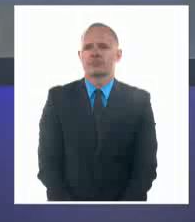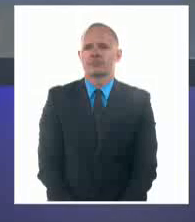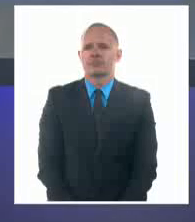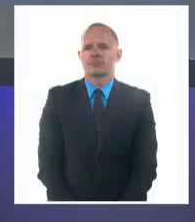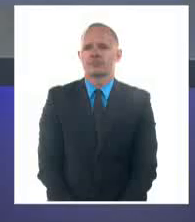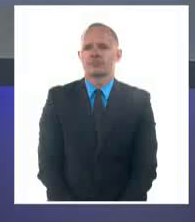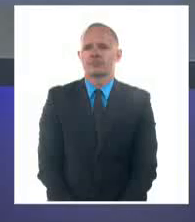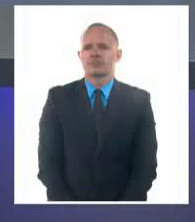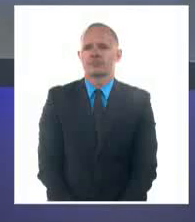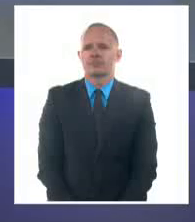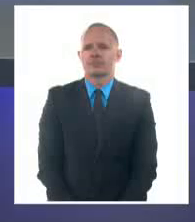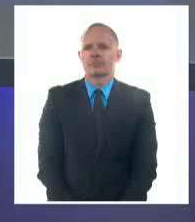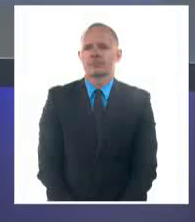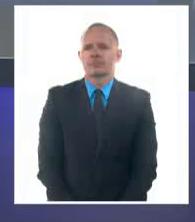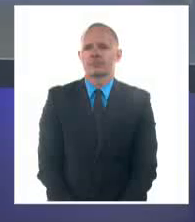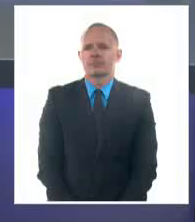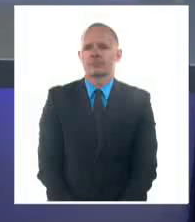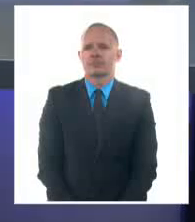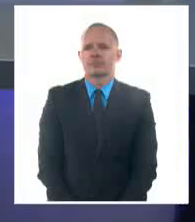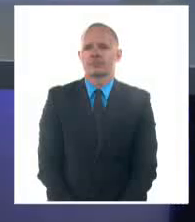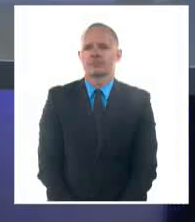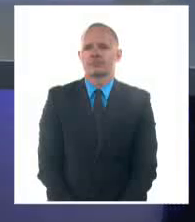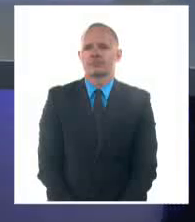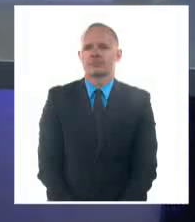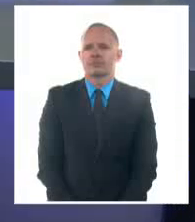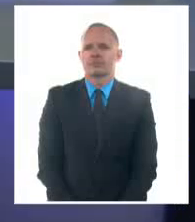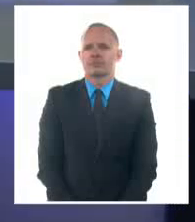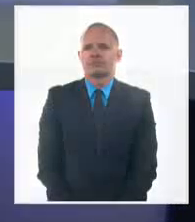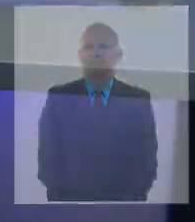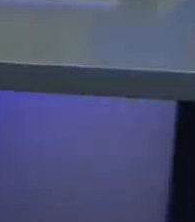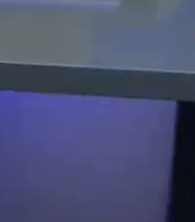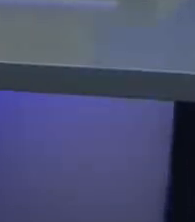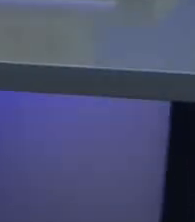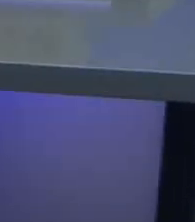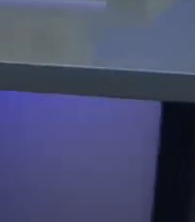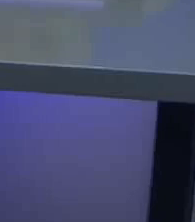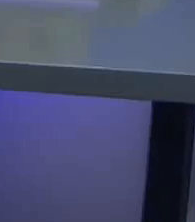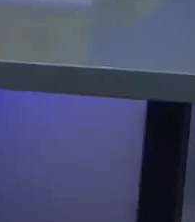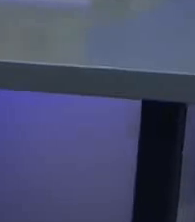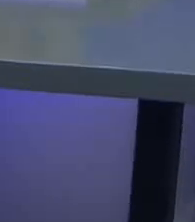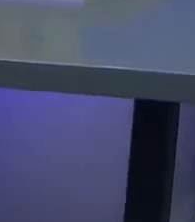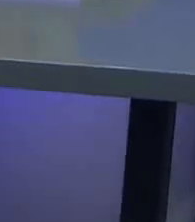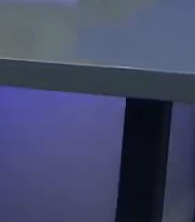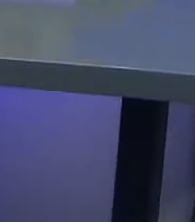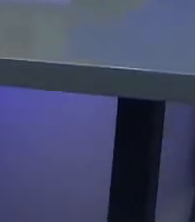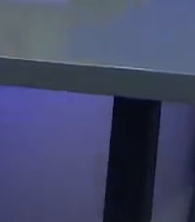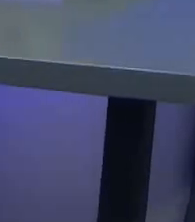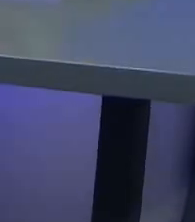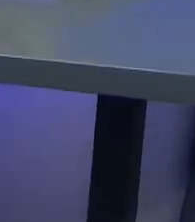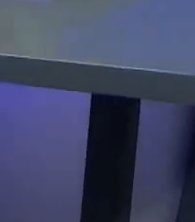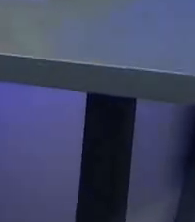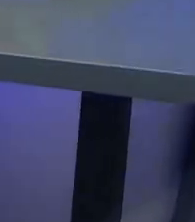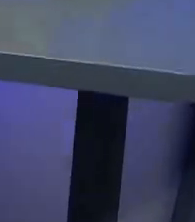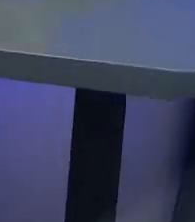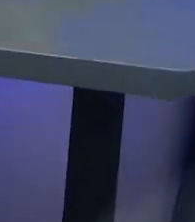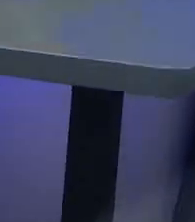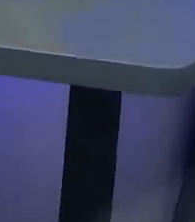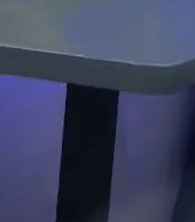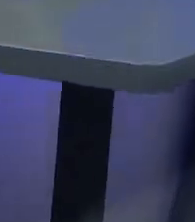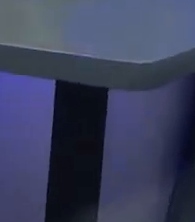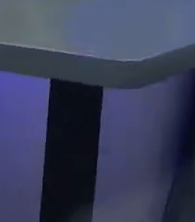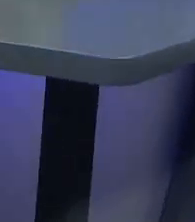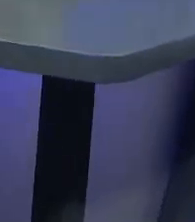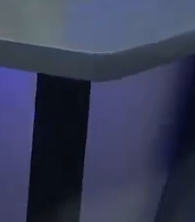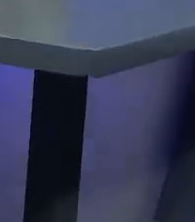por déficit en las capacidades de generación se han incrementado en el país. Así es, Rey. Para actualizar entonces la información, tenemos